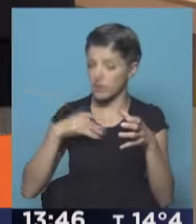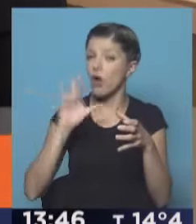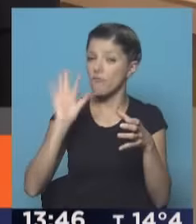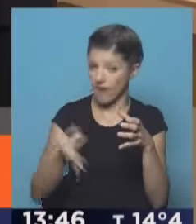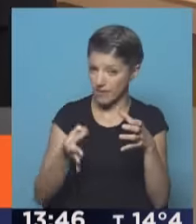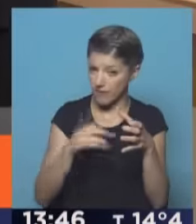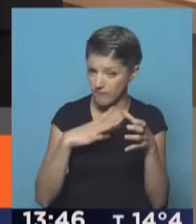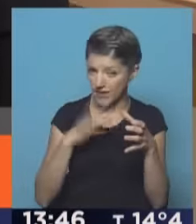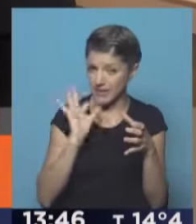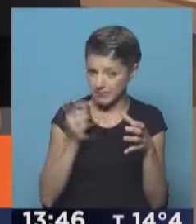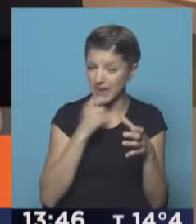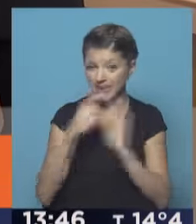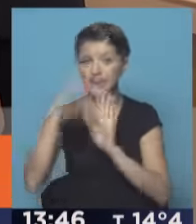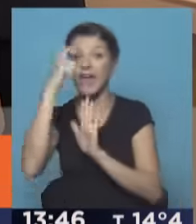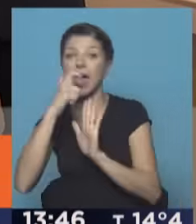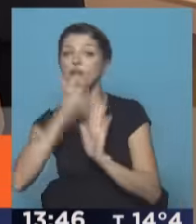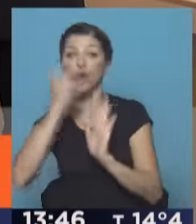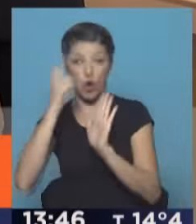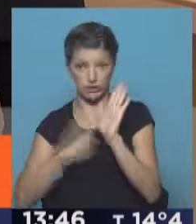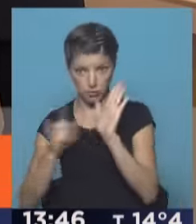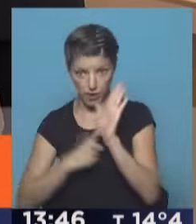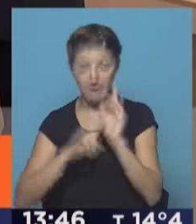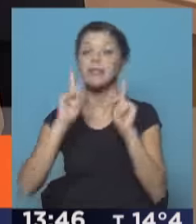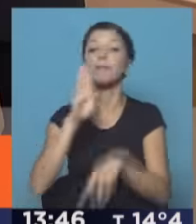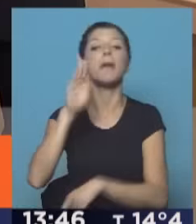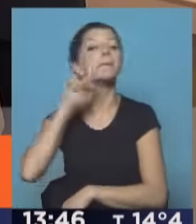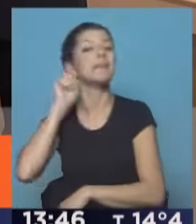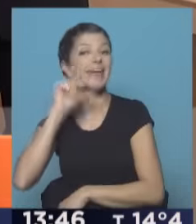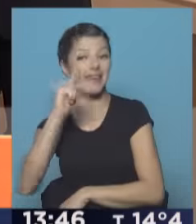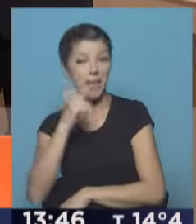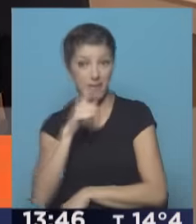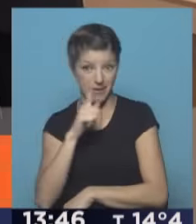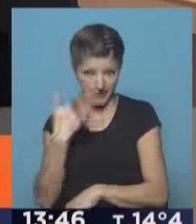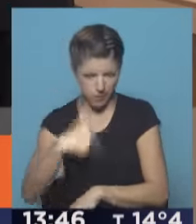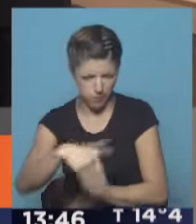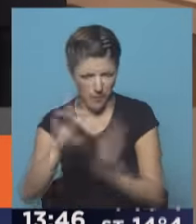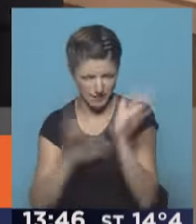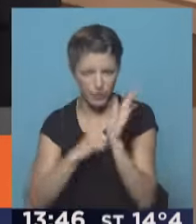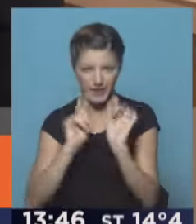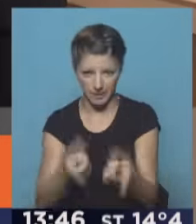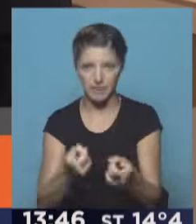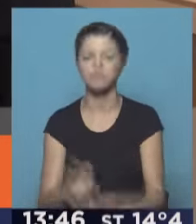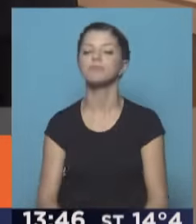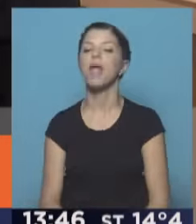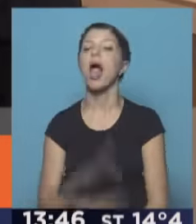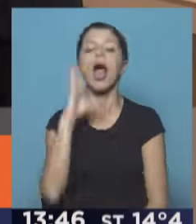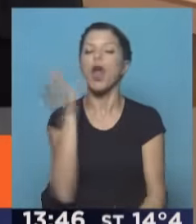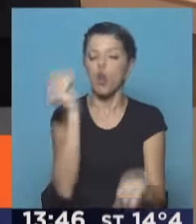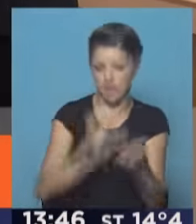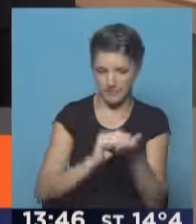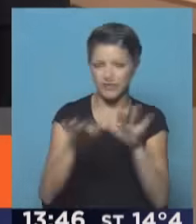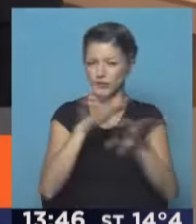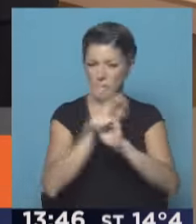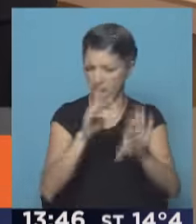va a ser de la partida muy rápidamente y la aparición de Biglia me parece que es la otra noticia que puede darse. Detalle de color, de lo feo de la